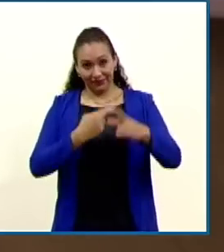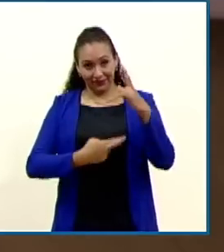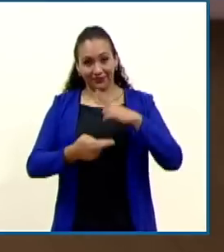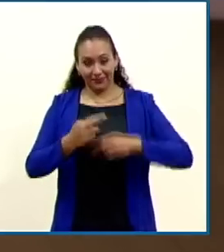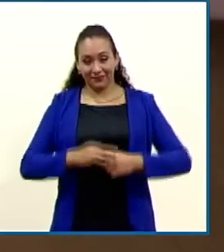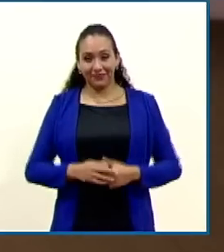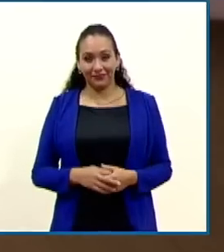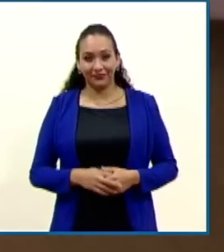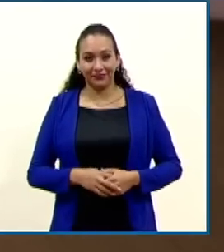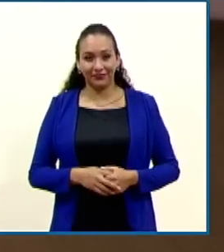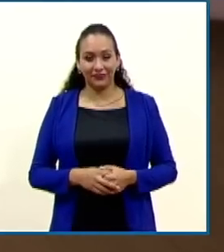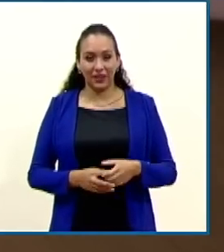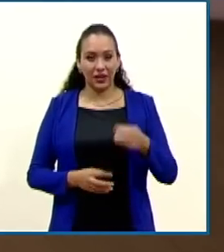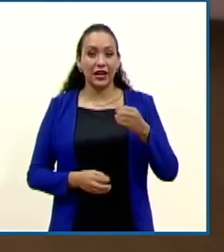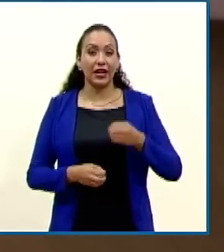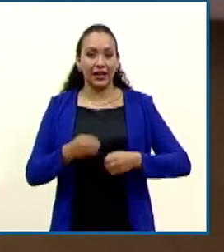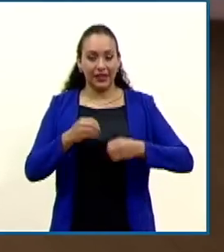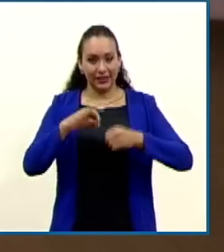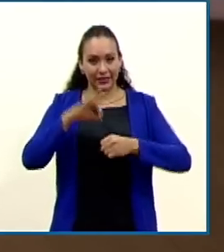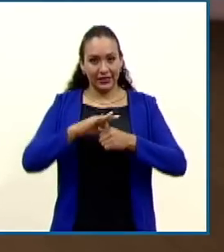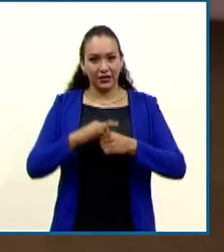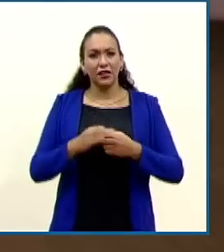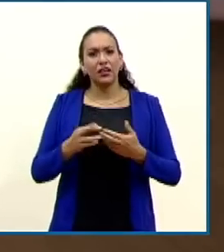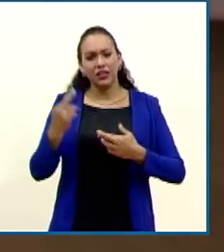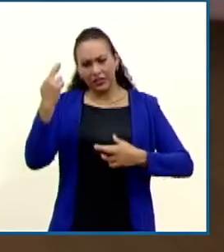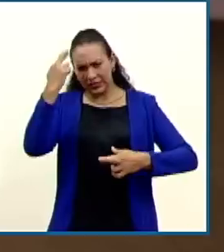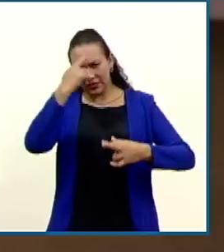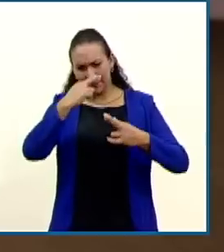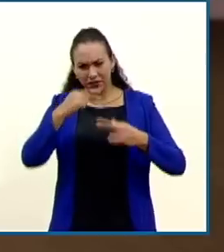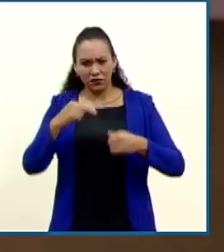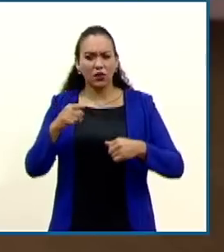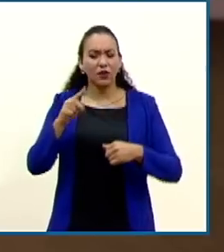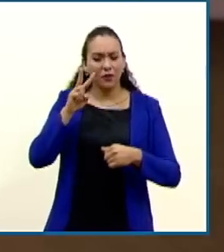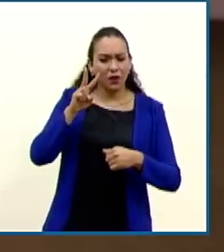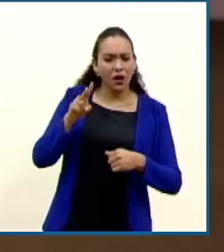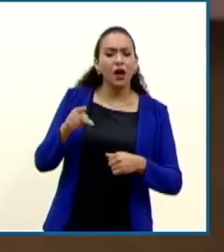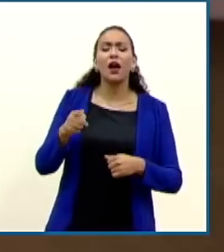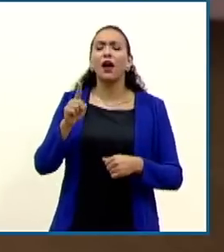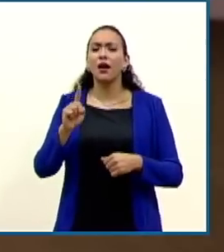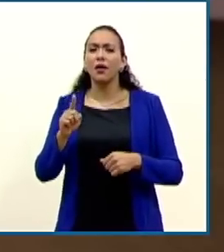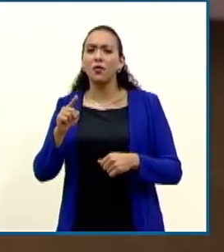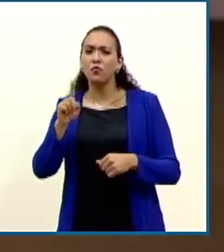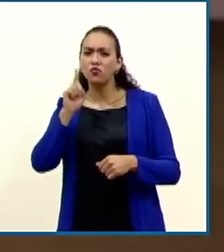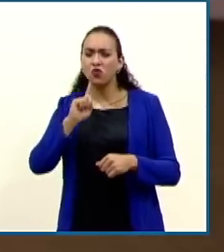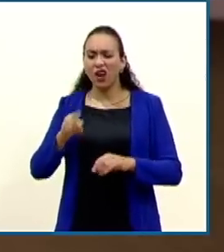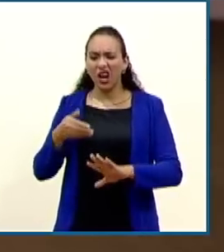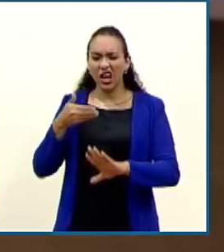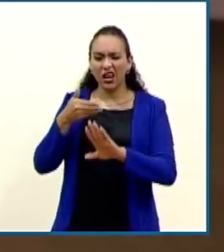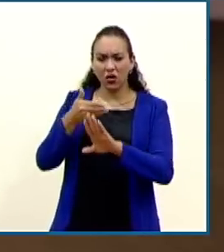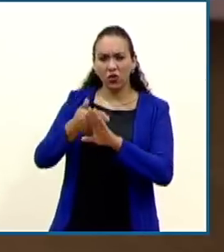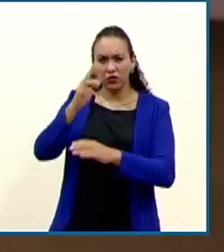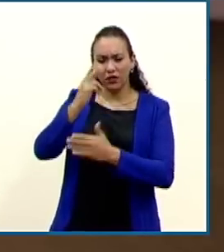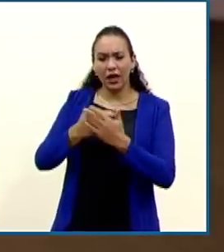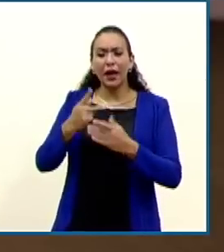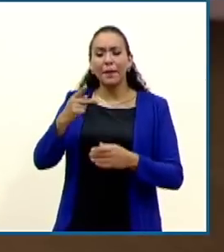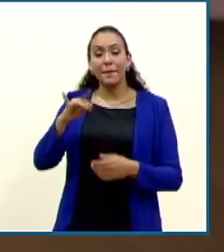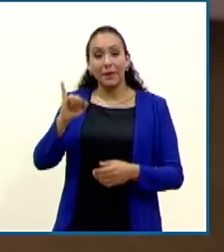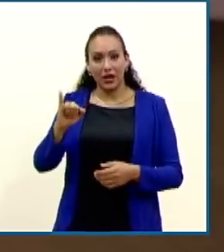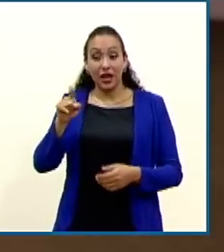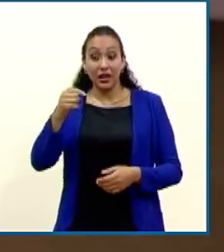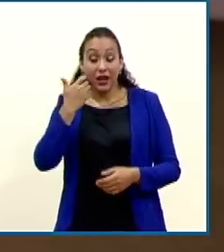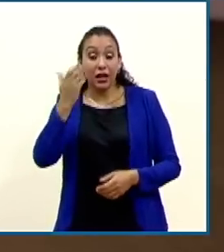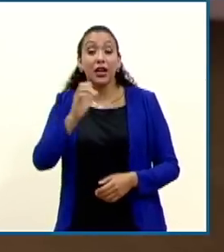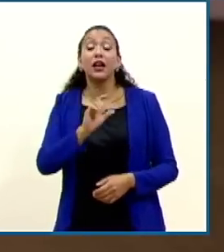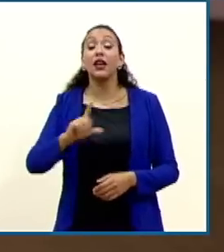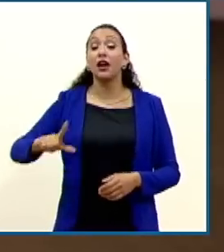Regresar. El Tribunal Electoral revocó sanción por violencia política de género contra la candidata del PRI a la